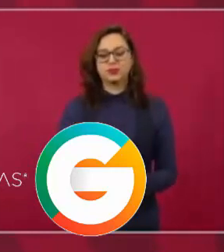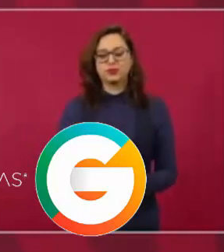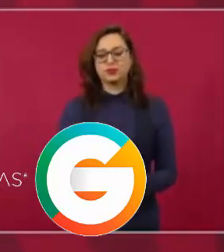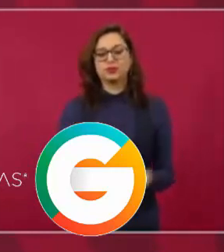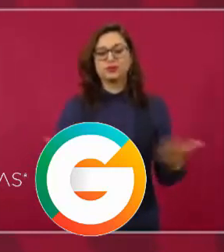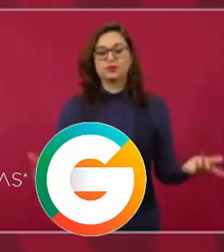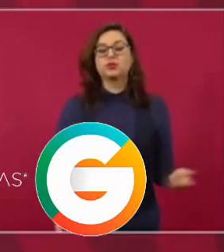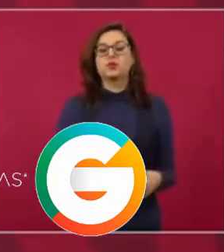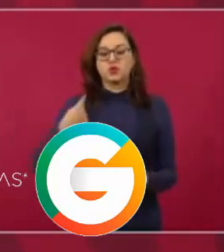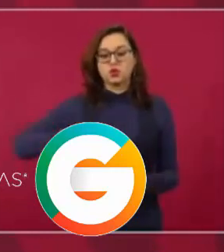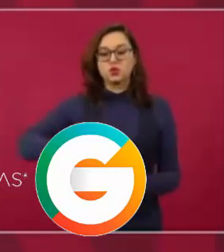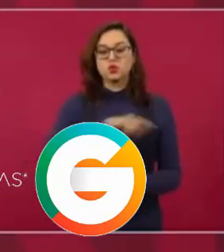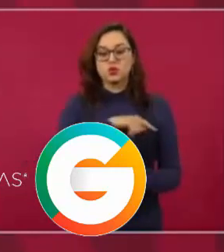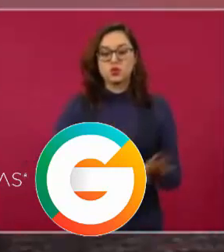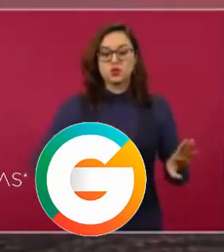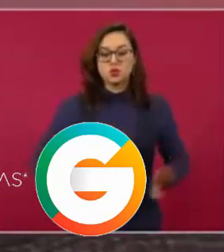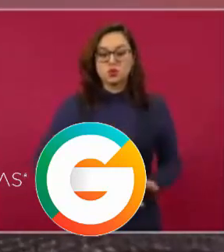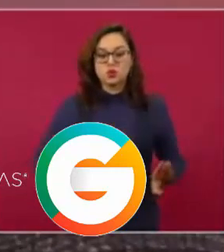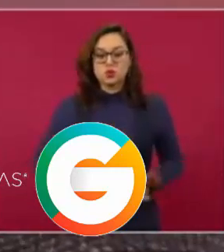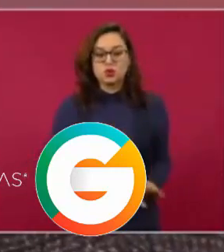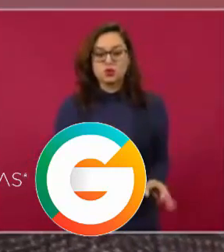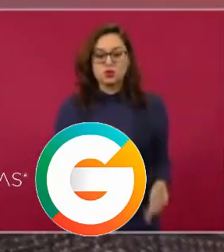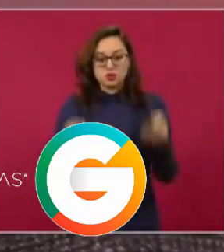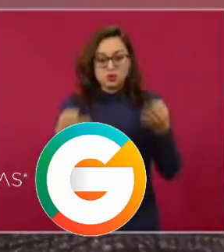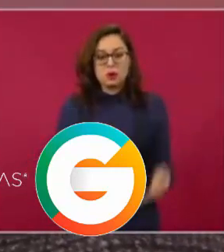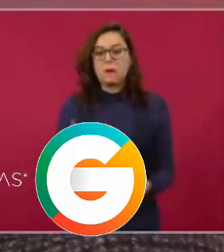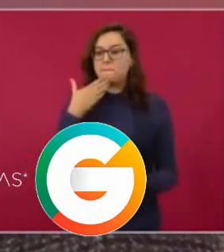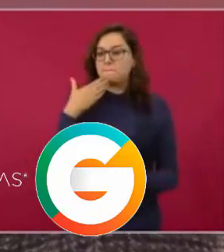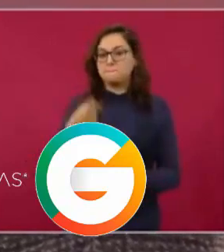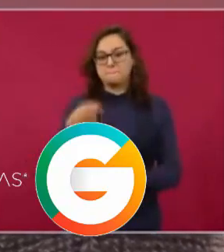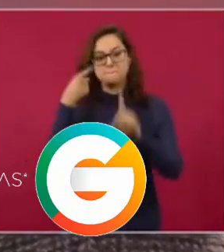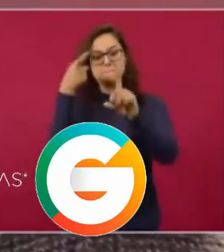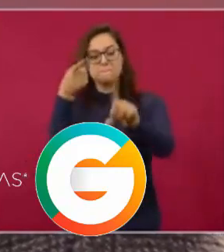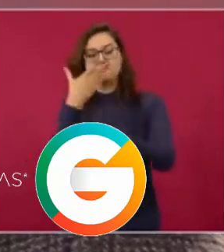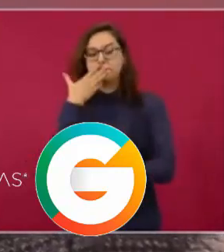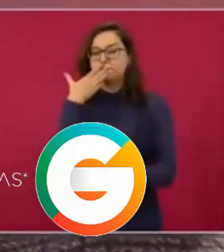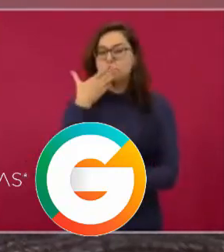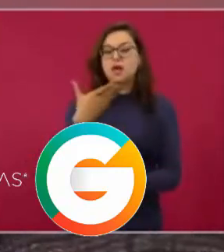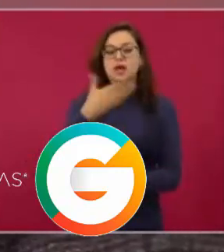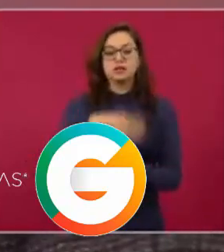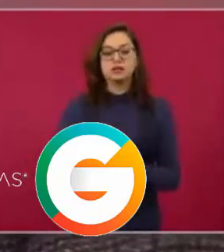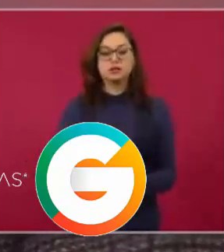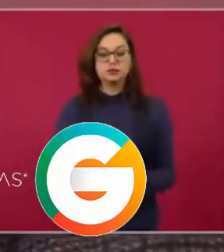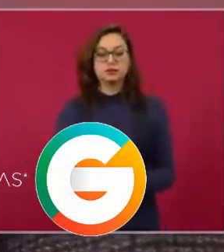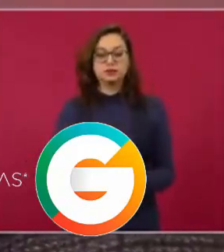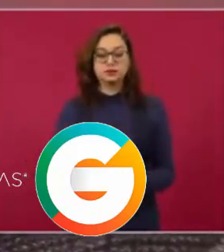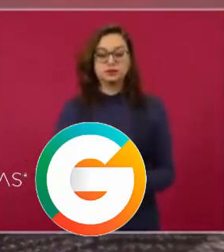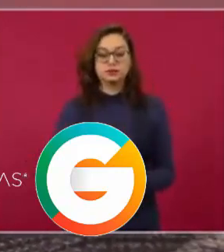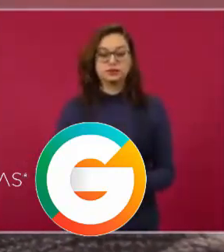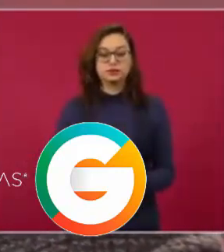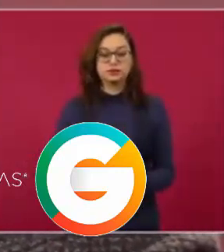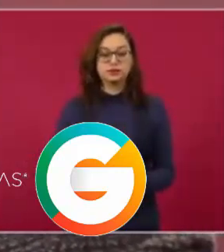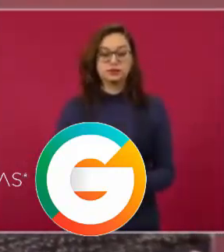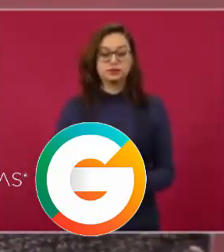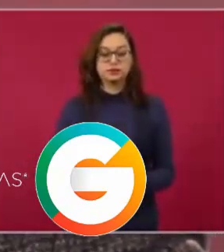Nosotros tenemos principios, tenemos ideales. A él no le gustó a